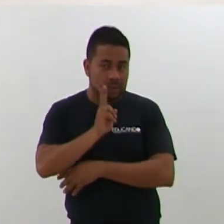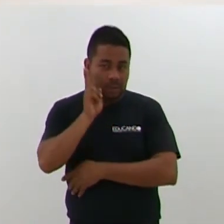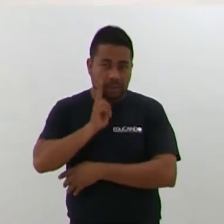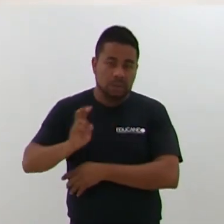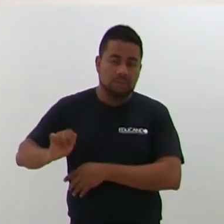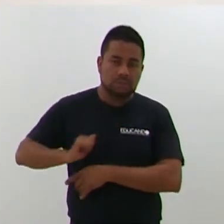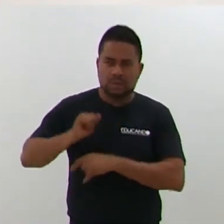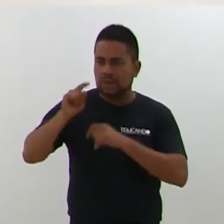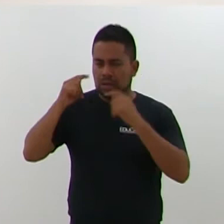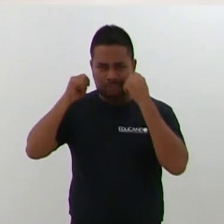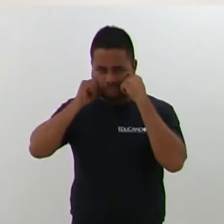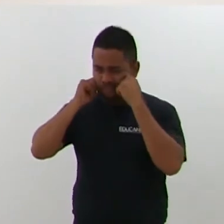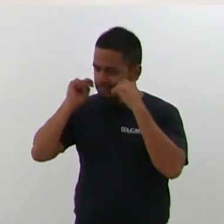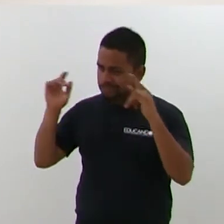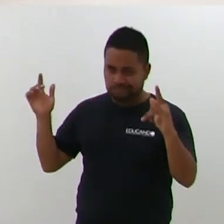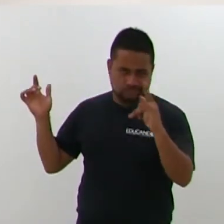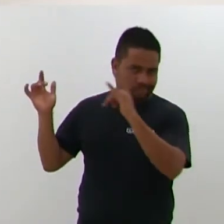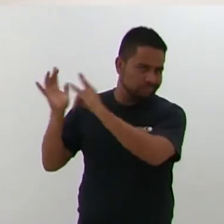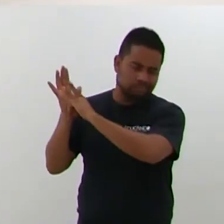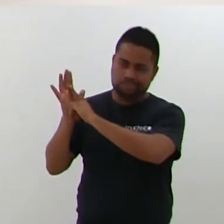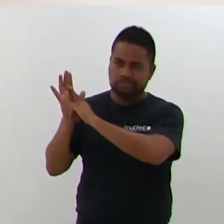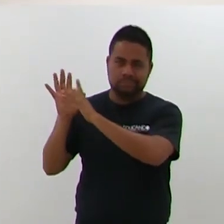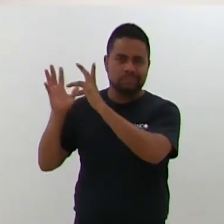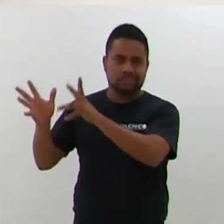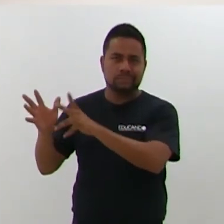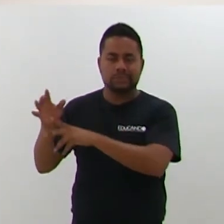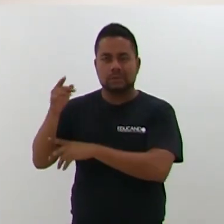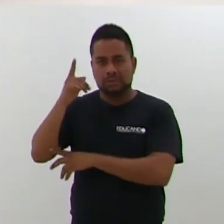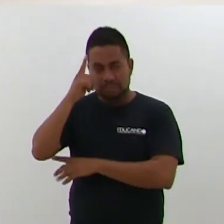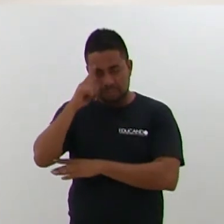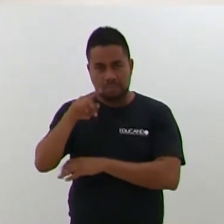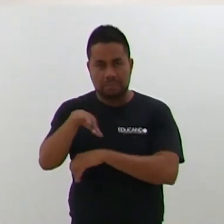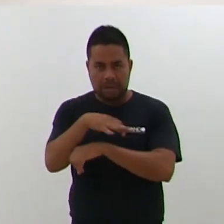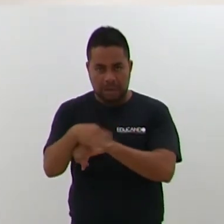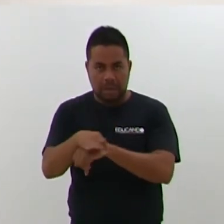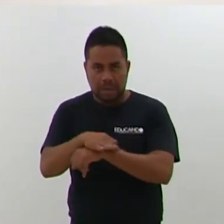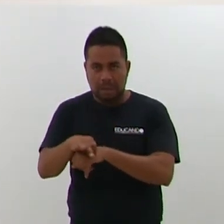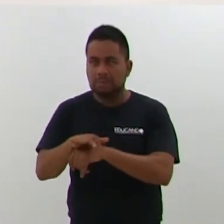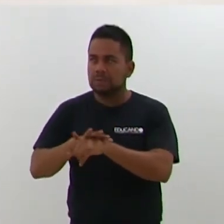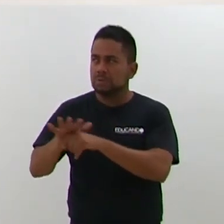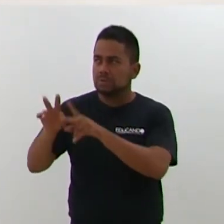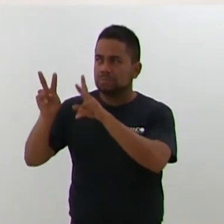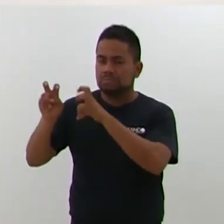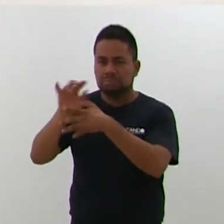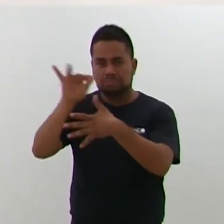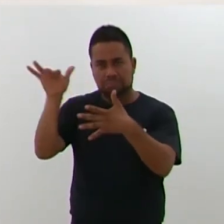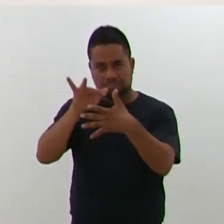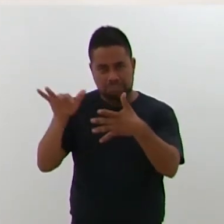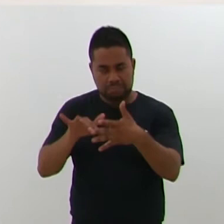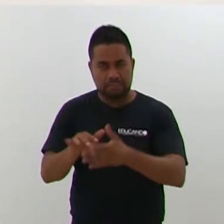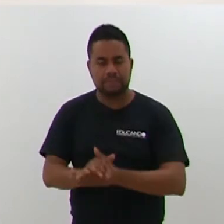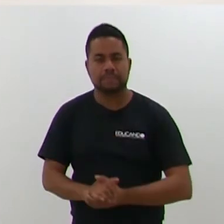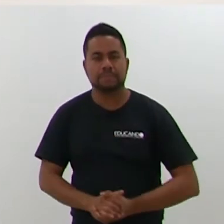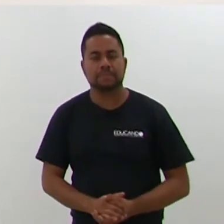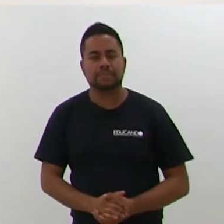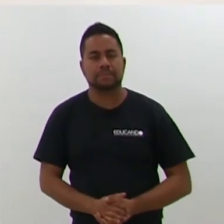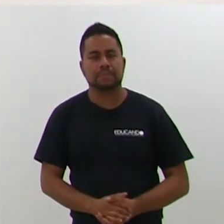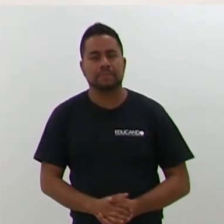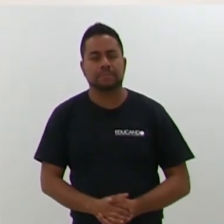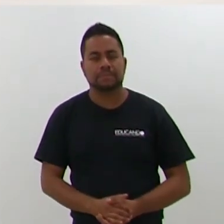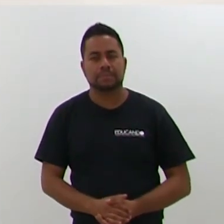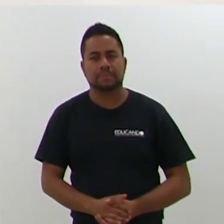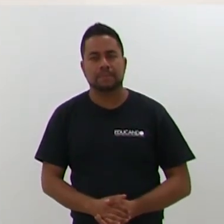aquí encima nada más lo vamos a colocar para no quitar nada. En este texto se le